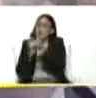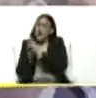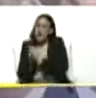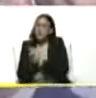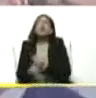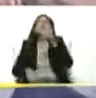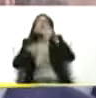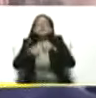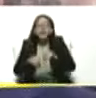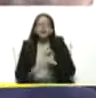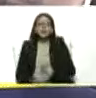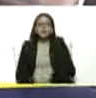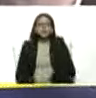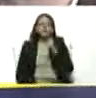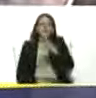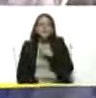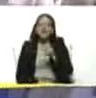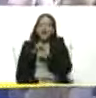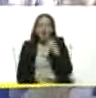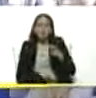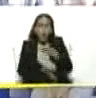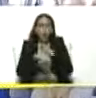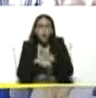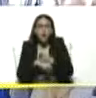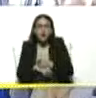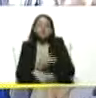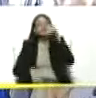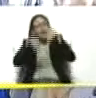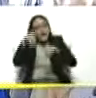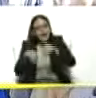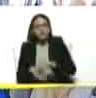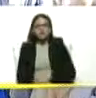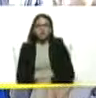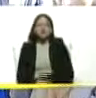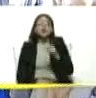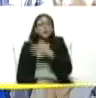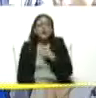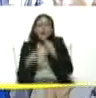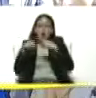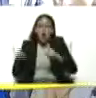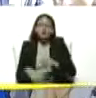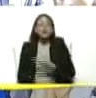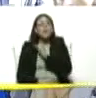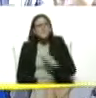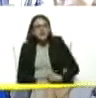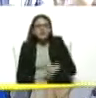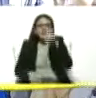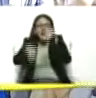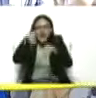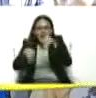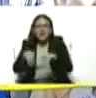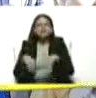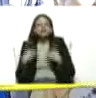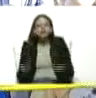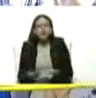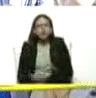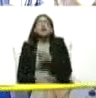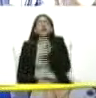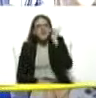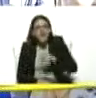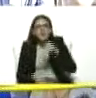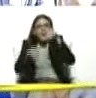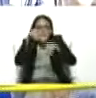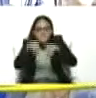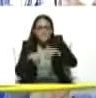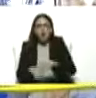quiere elegir otro gobernador, elecciones, elíjalo. Si quiere elegir otro presidente, elecciones, elija Maduro.